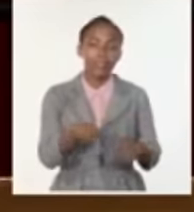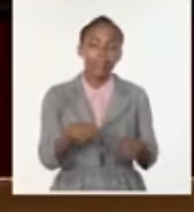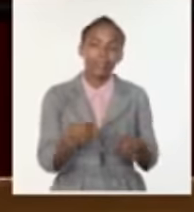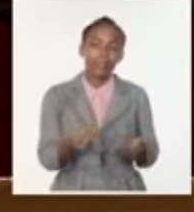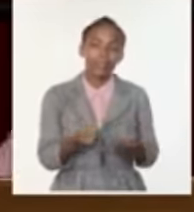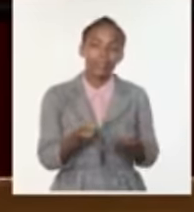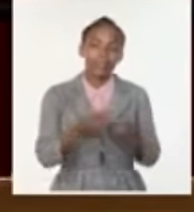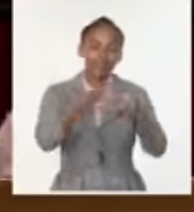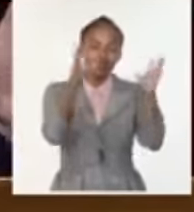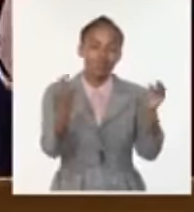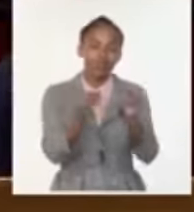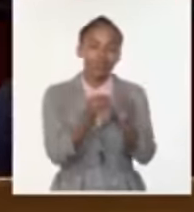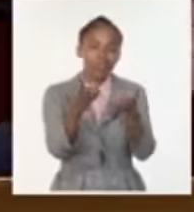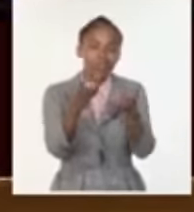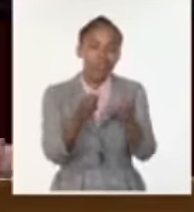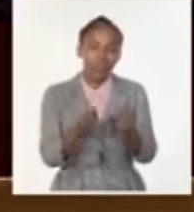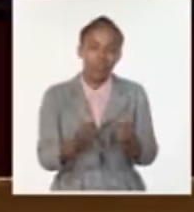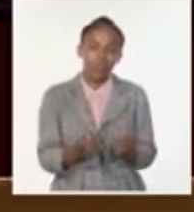contabilidad, de una manera